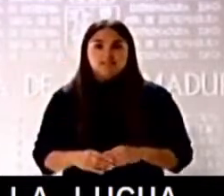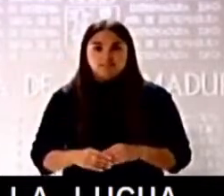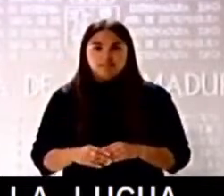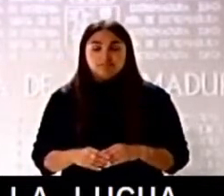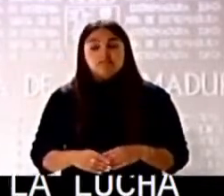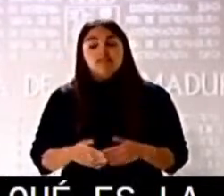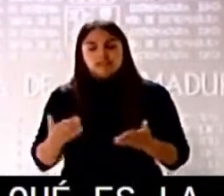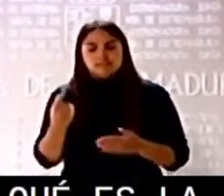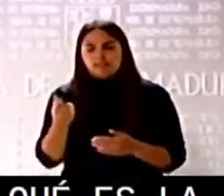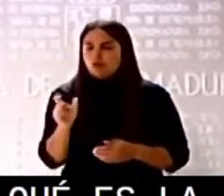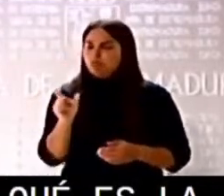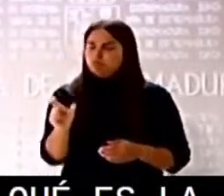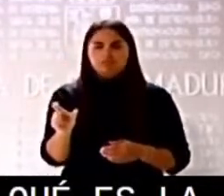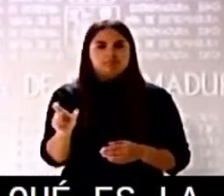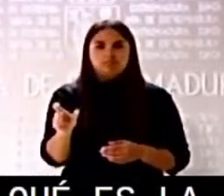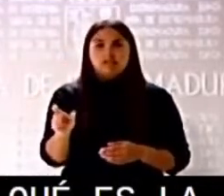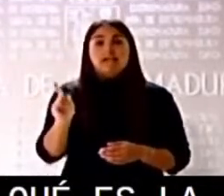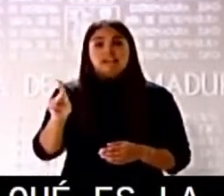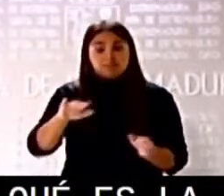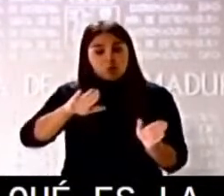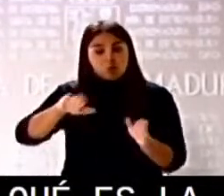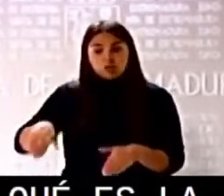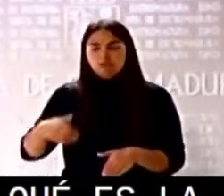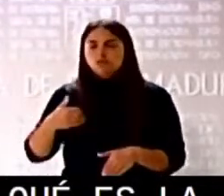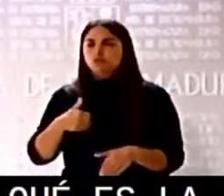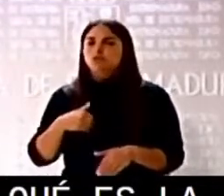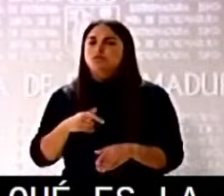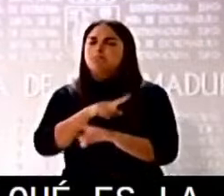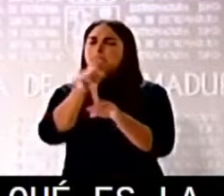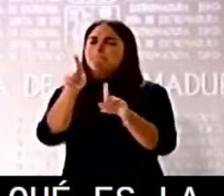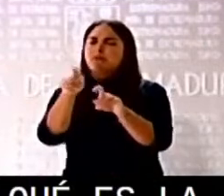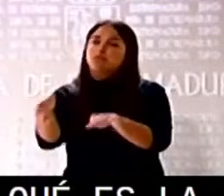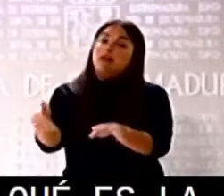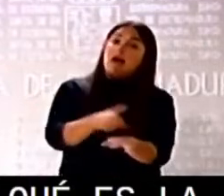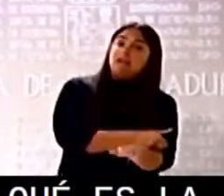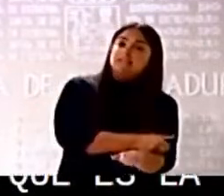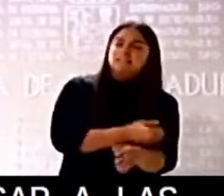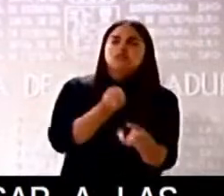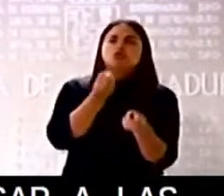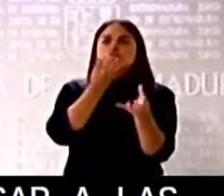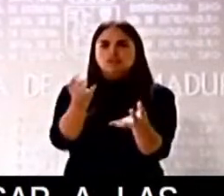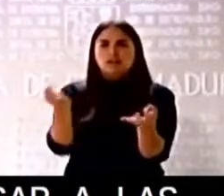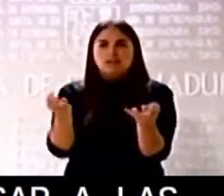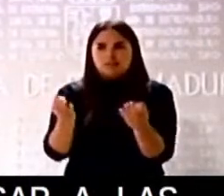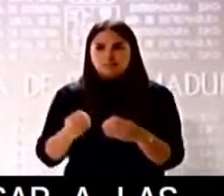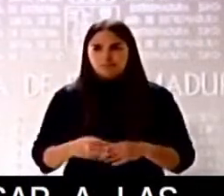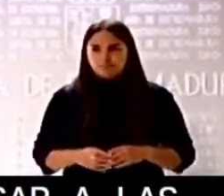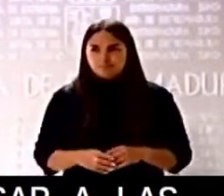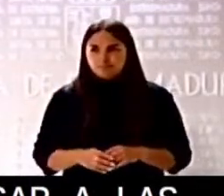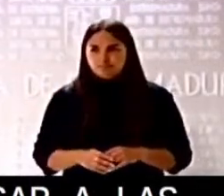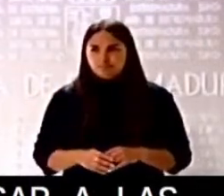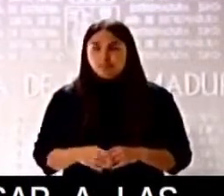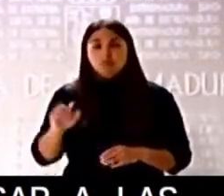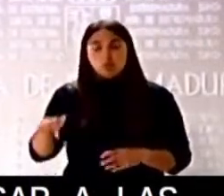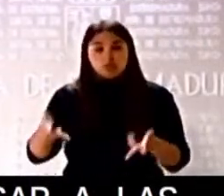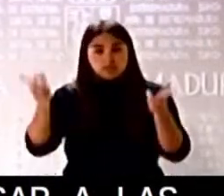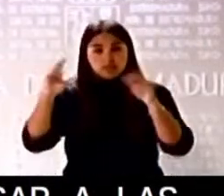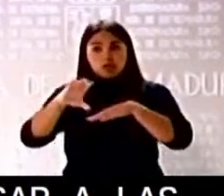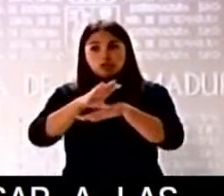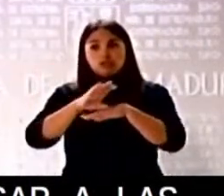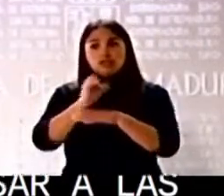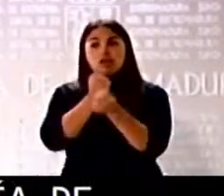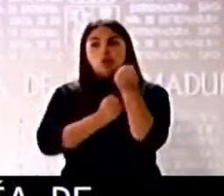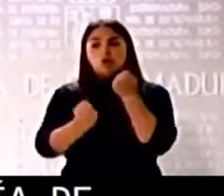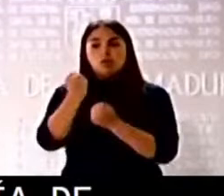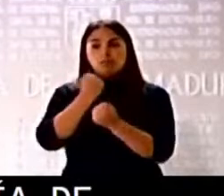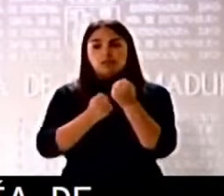la cuantía. Y, en último lugar, y antes de pasar a las preguntas, autorizamos hoy a la Consejería de Economía,